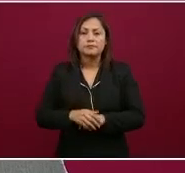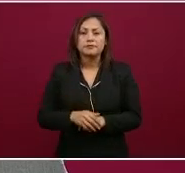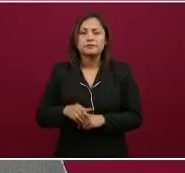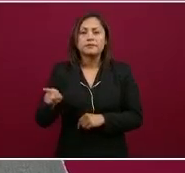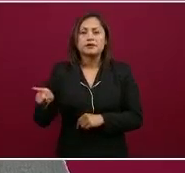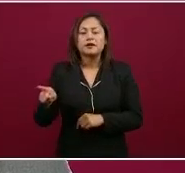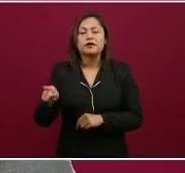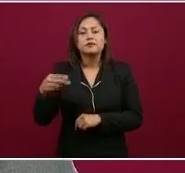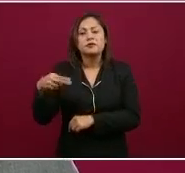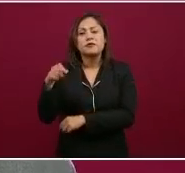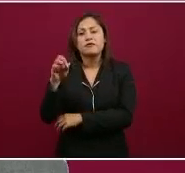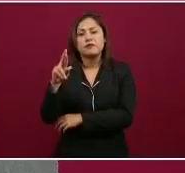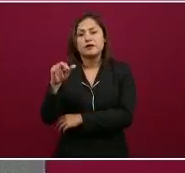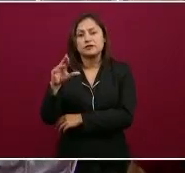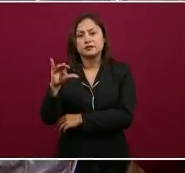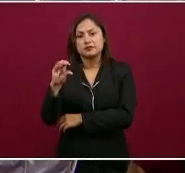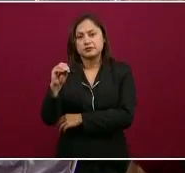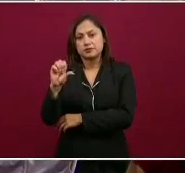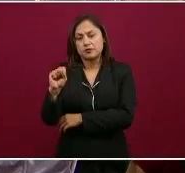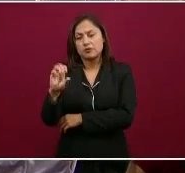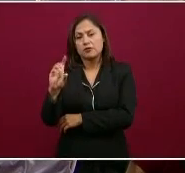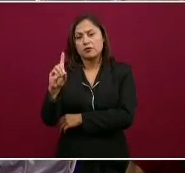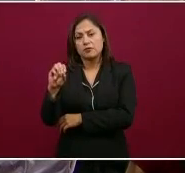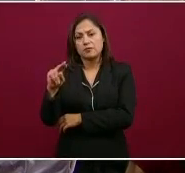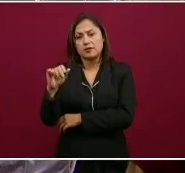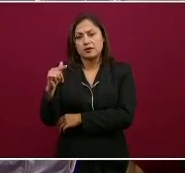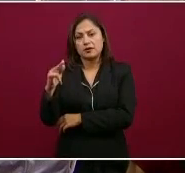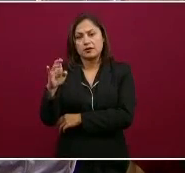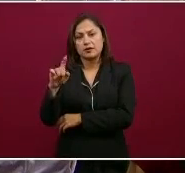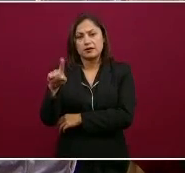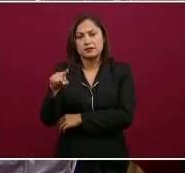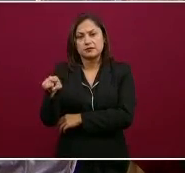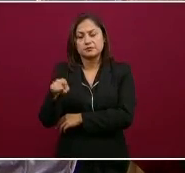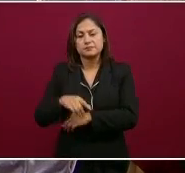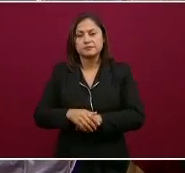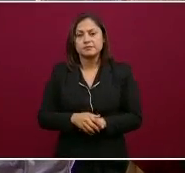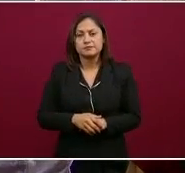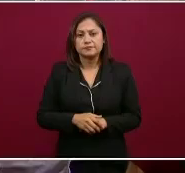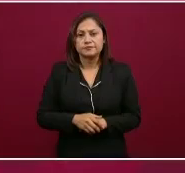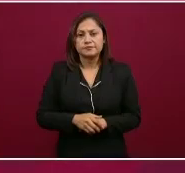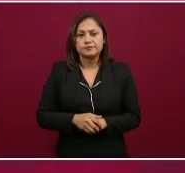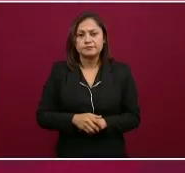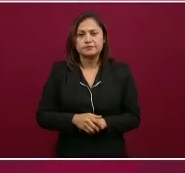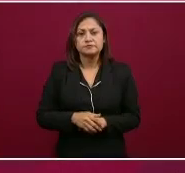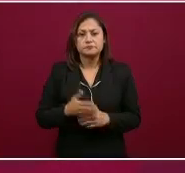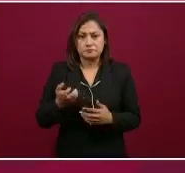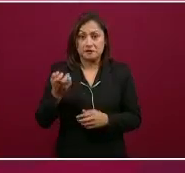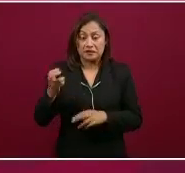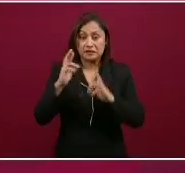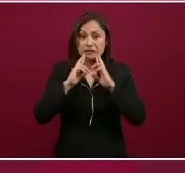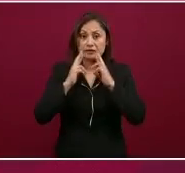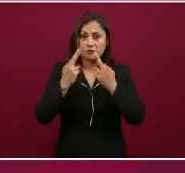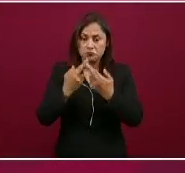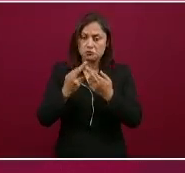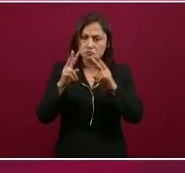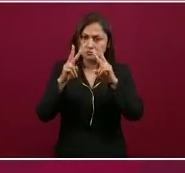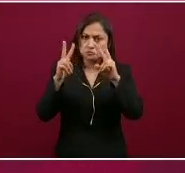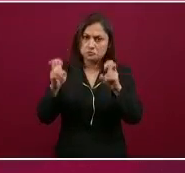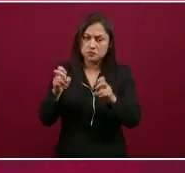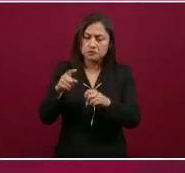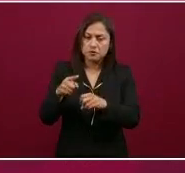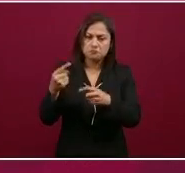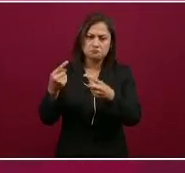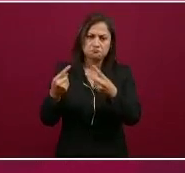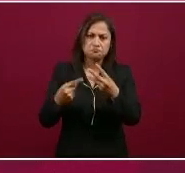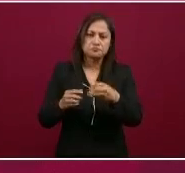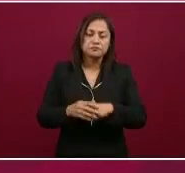Francisco Domínguez. Y de eso se habló. Voy a hacer